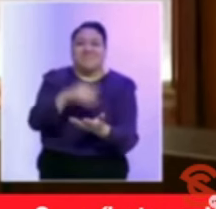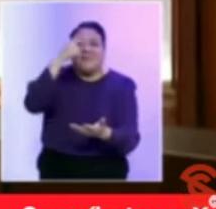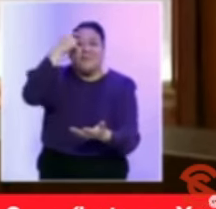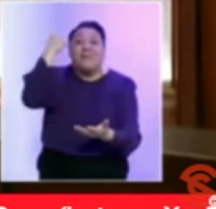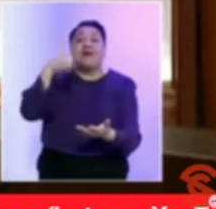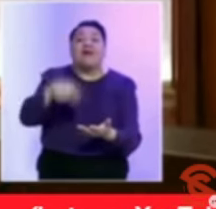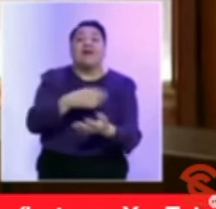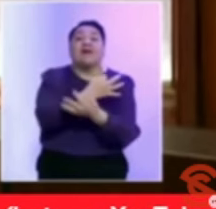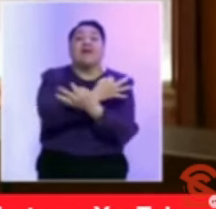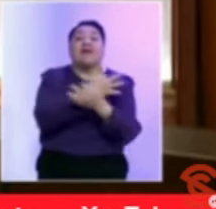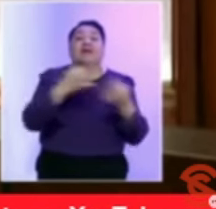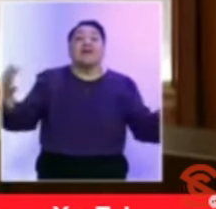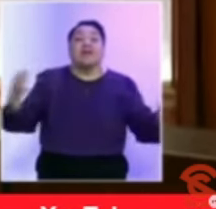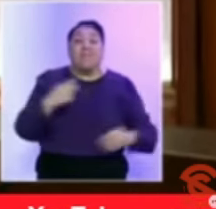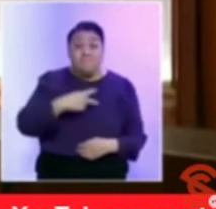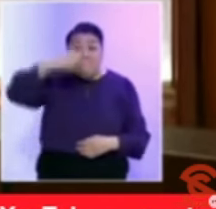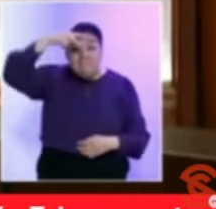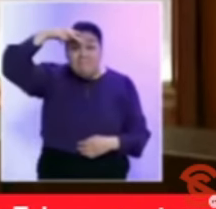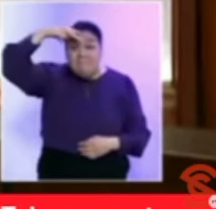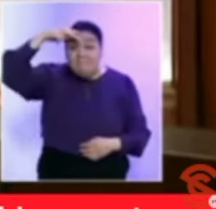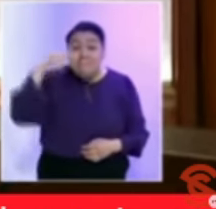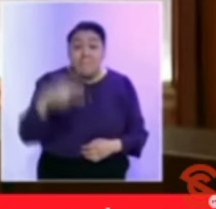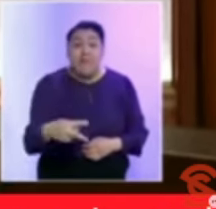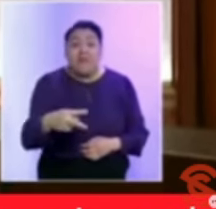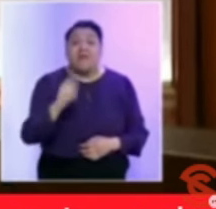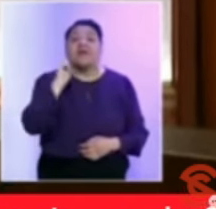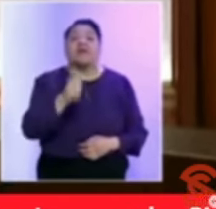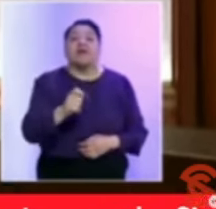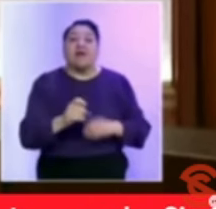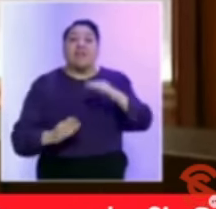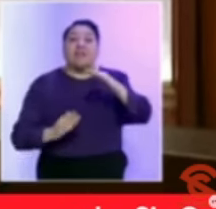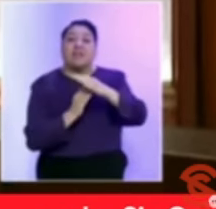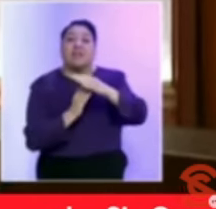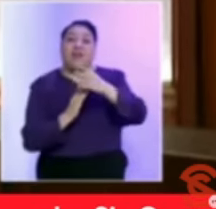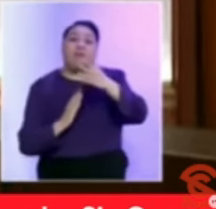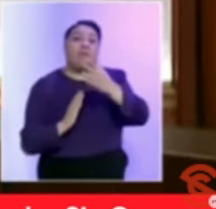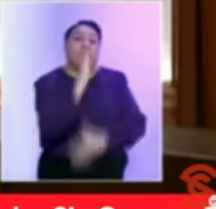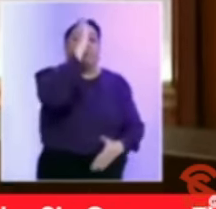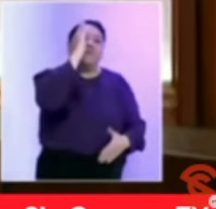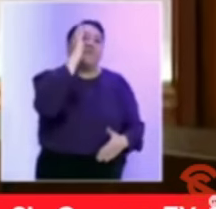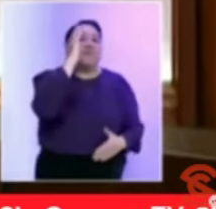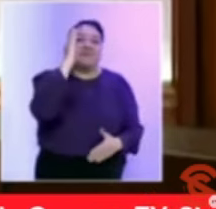decirles México ha roto el techo de